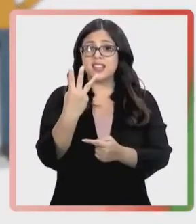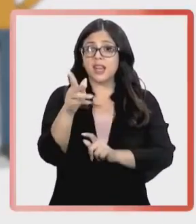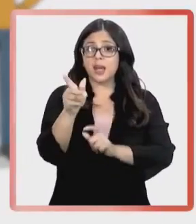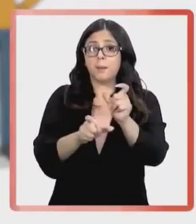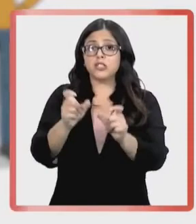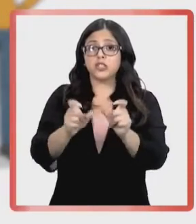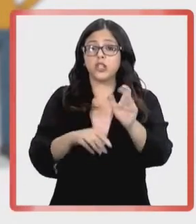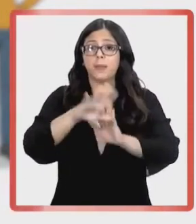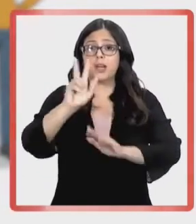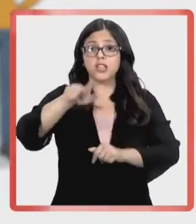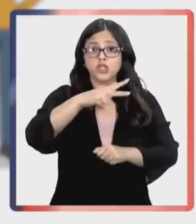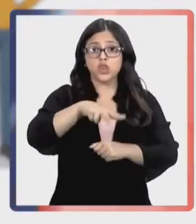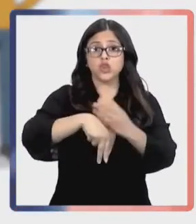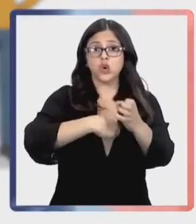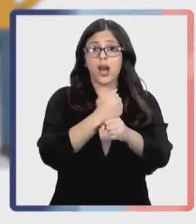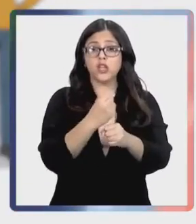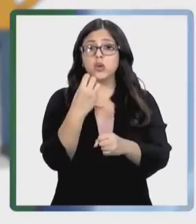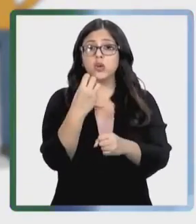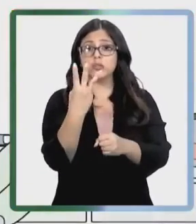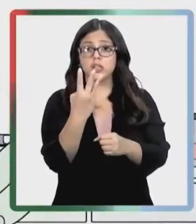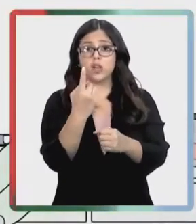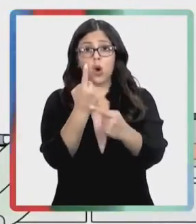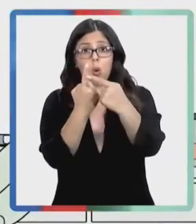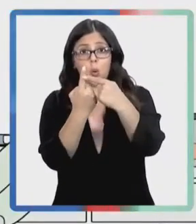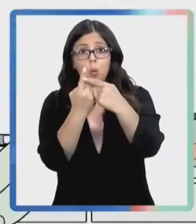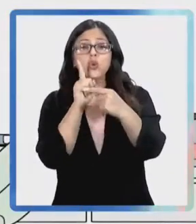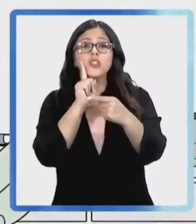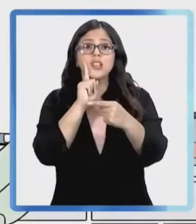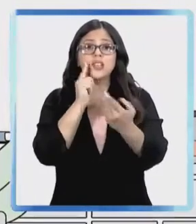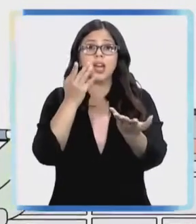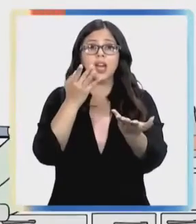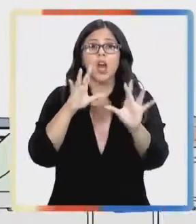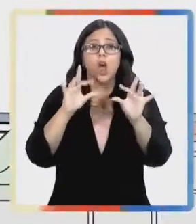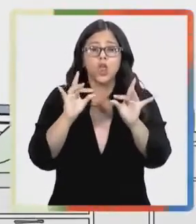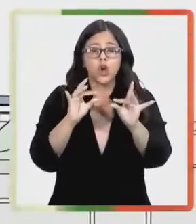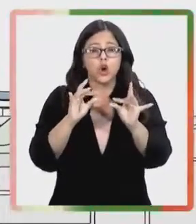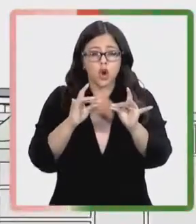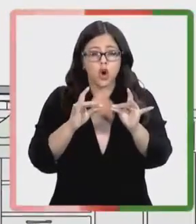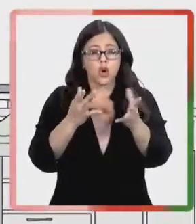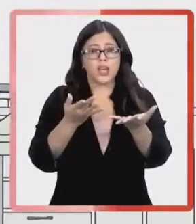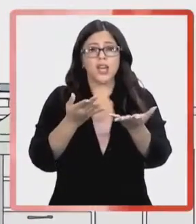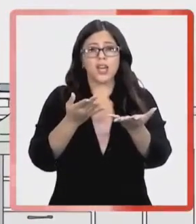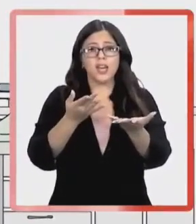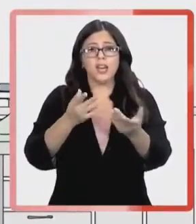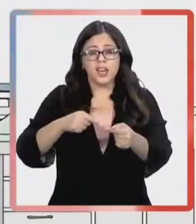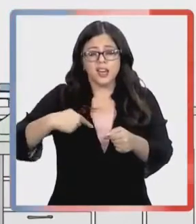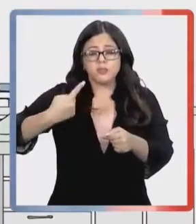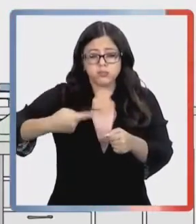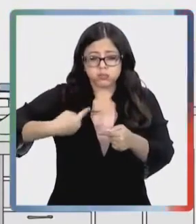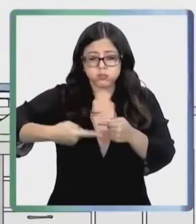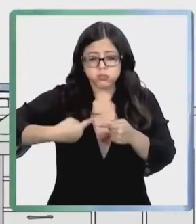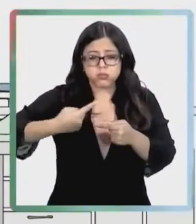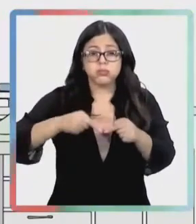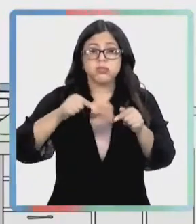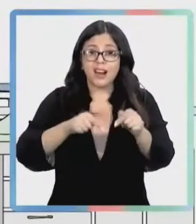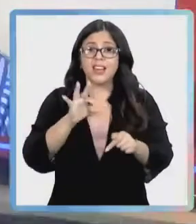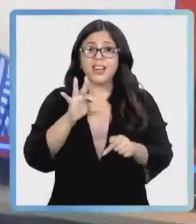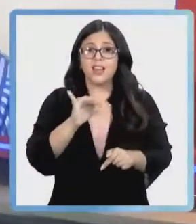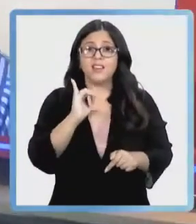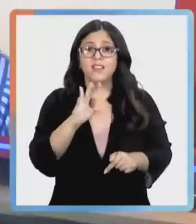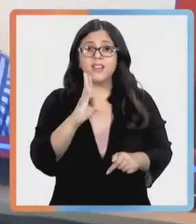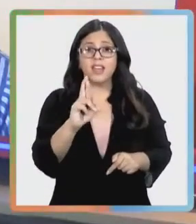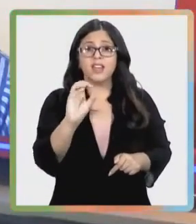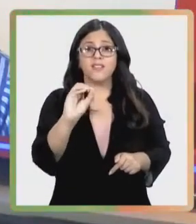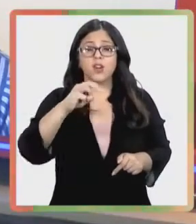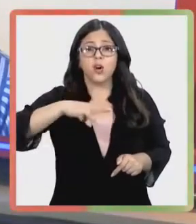3 personas mayores de 18 años tienen una condición de dolor crónico, entre ellas la fibromialgia.